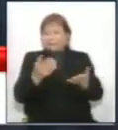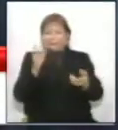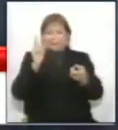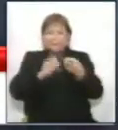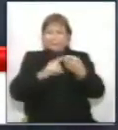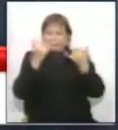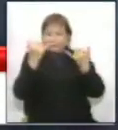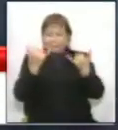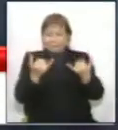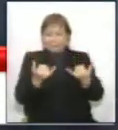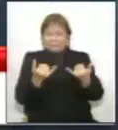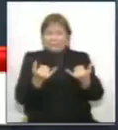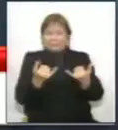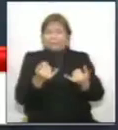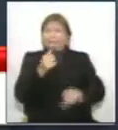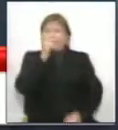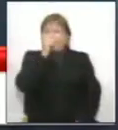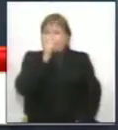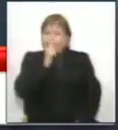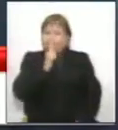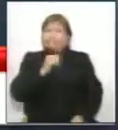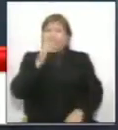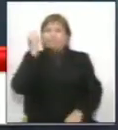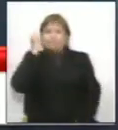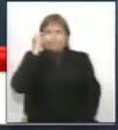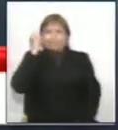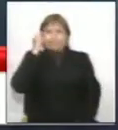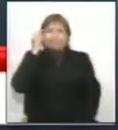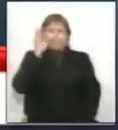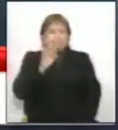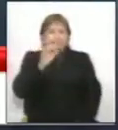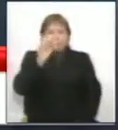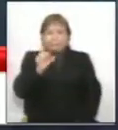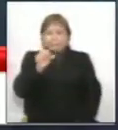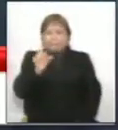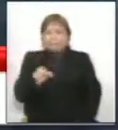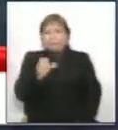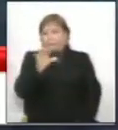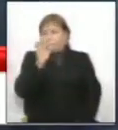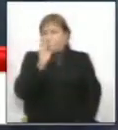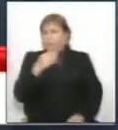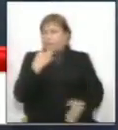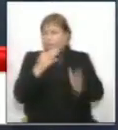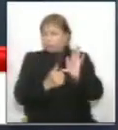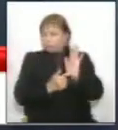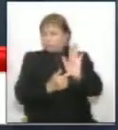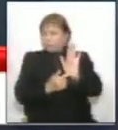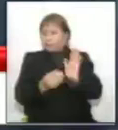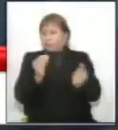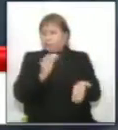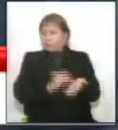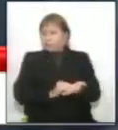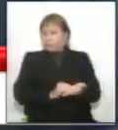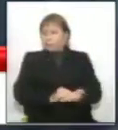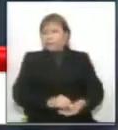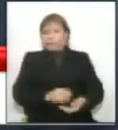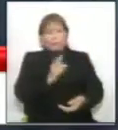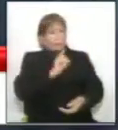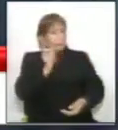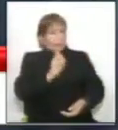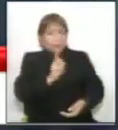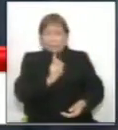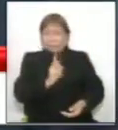hoy, ha sido consecuente con el pueblo que lo ha elegido. Demostremos una vez más que no